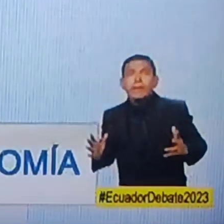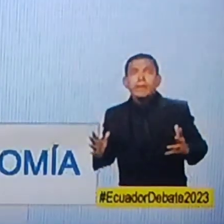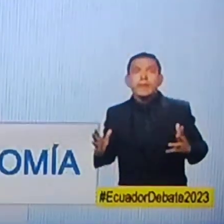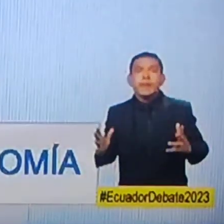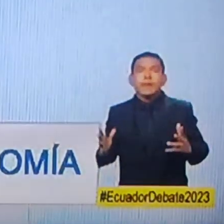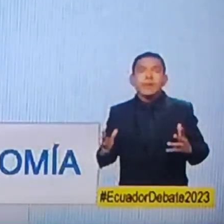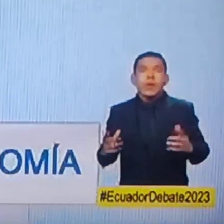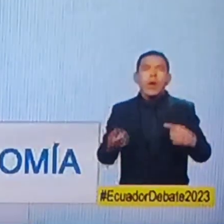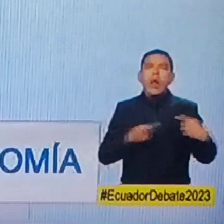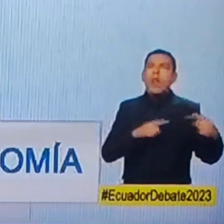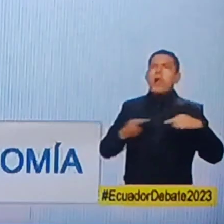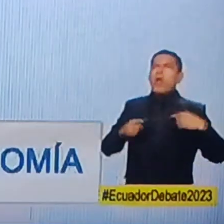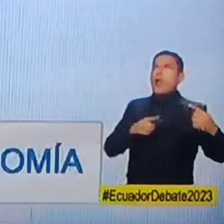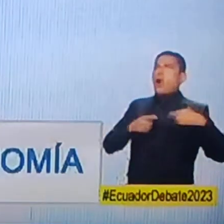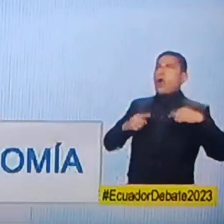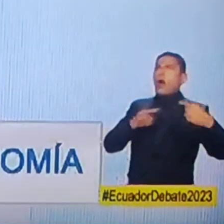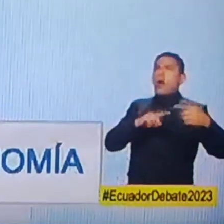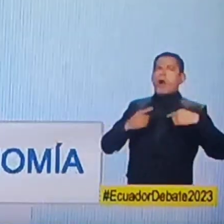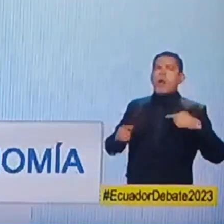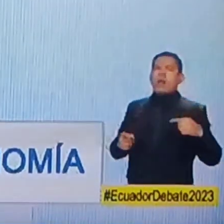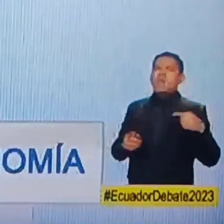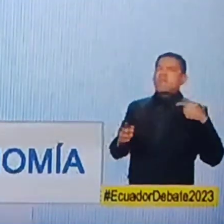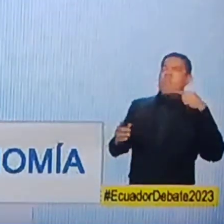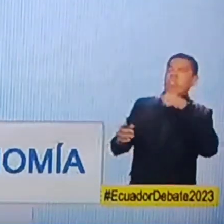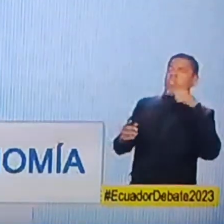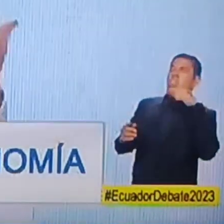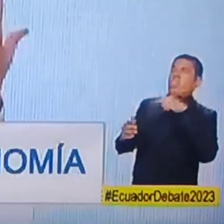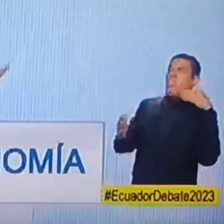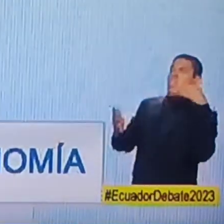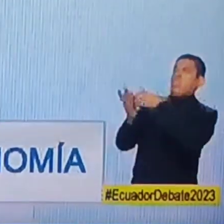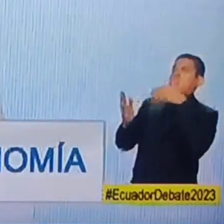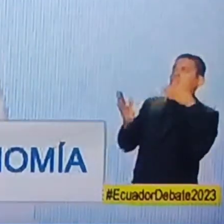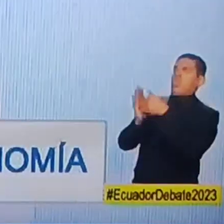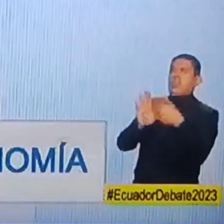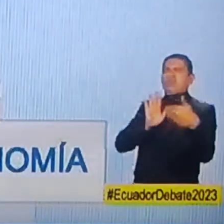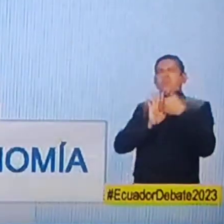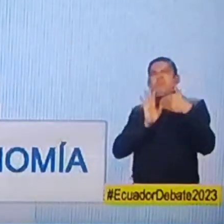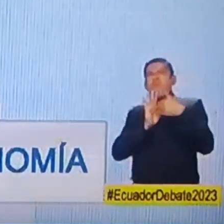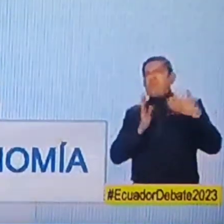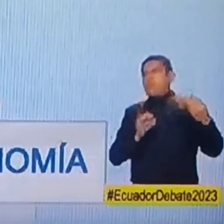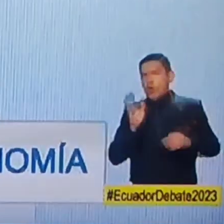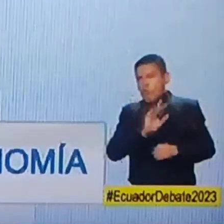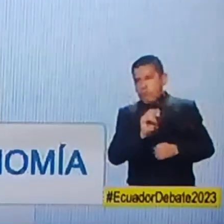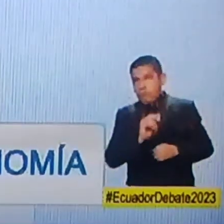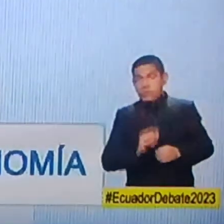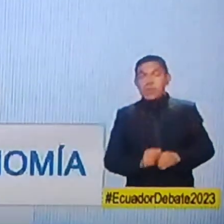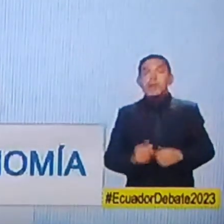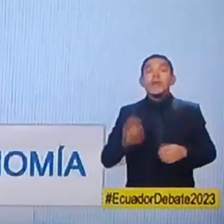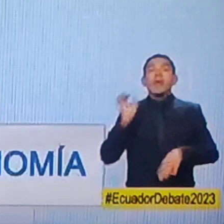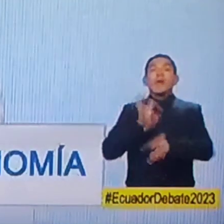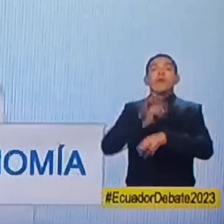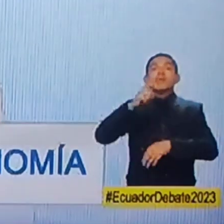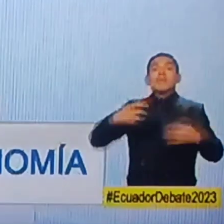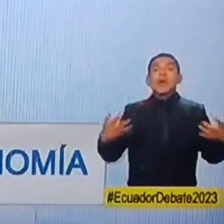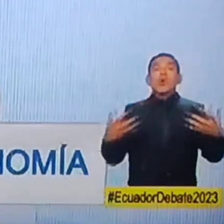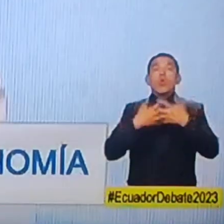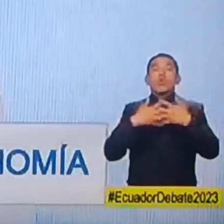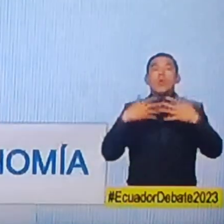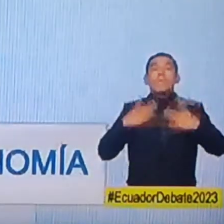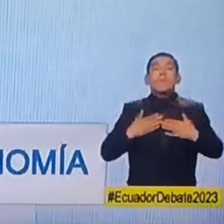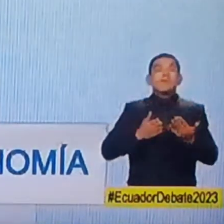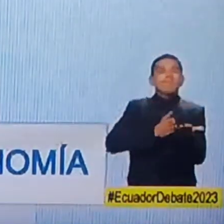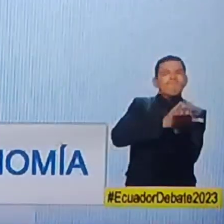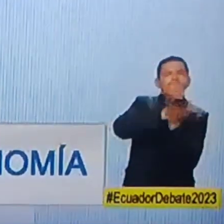para polemizar o mandar indirectas. El país necesita unidad. He presentado cuál es mi línea